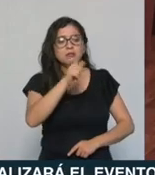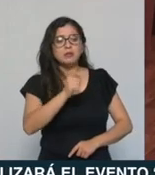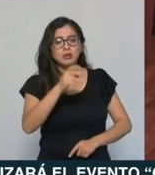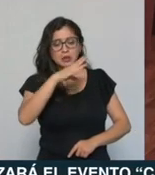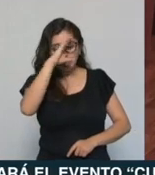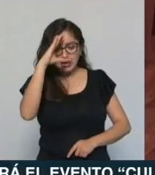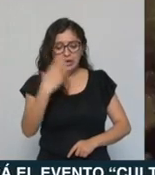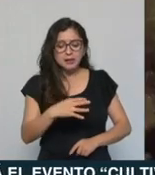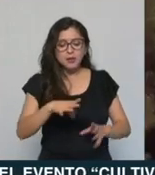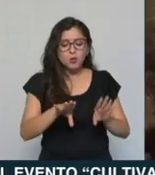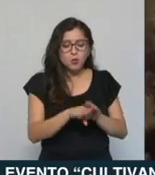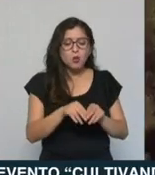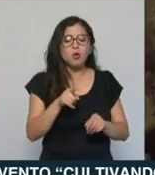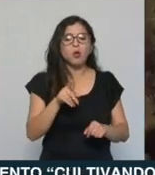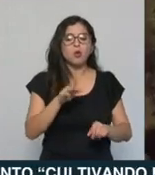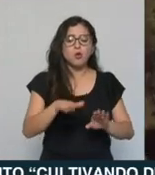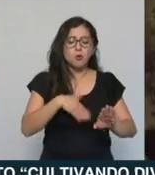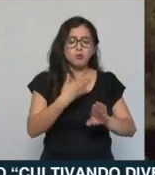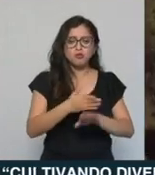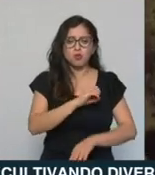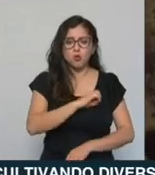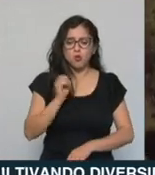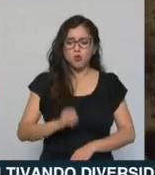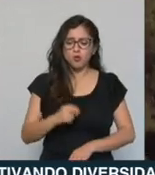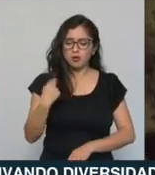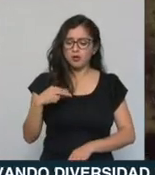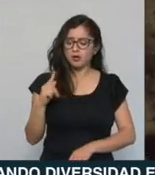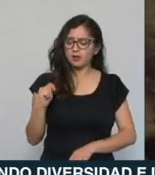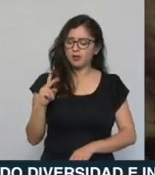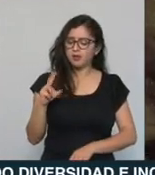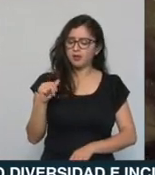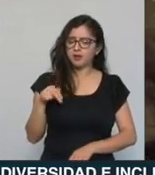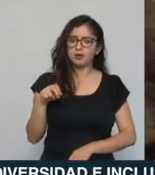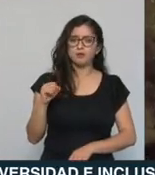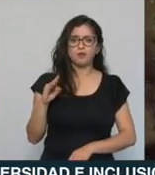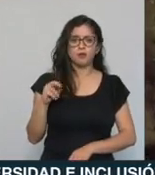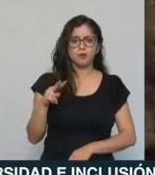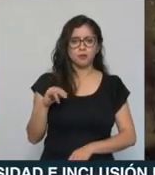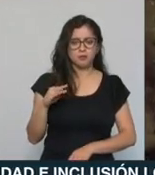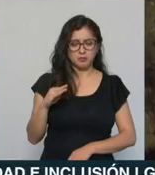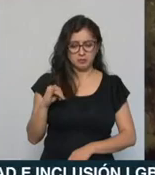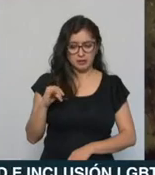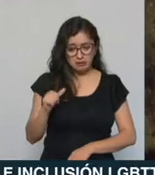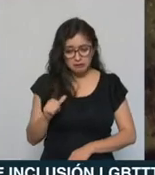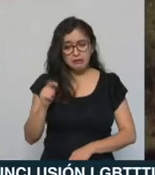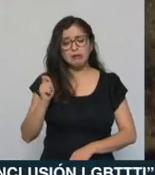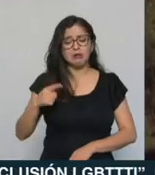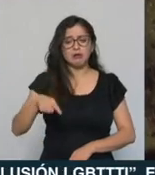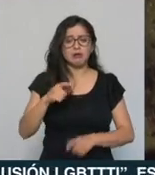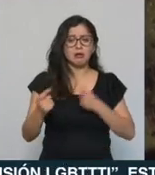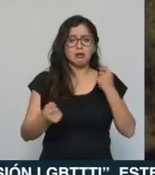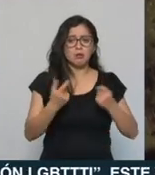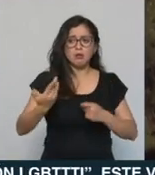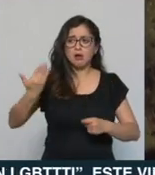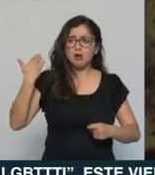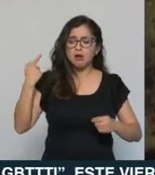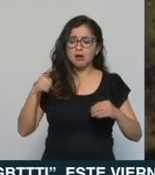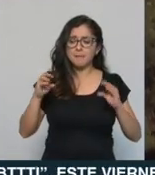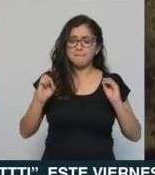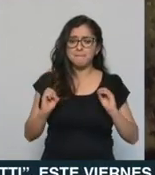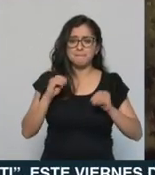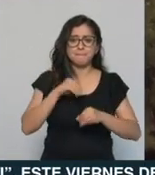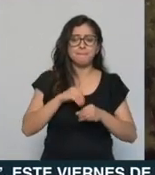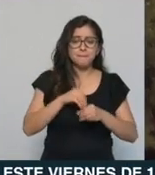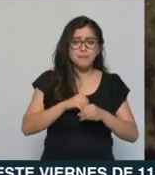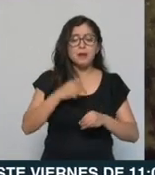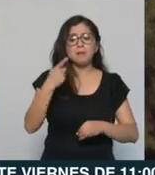de odio por transfobia. Eso quiere decir que ha habido muchas omisiones en el pasado y quiere decir que